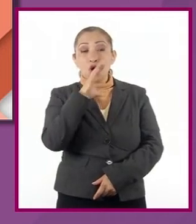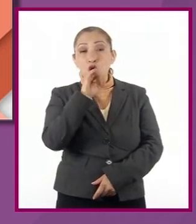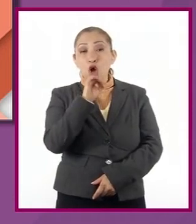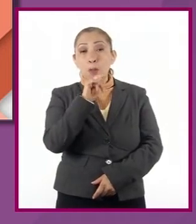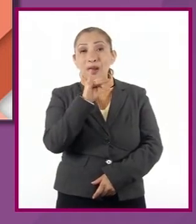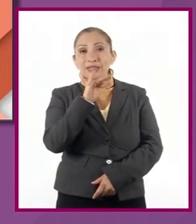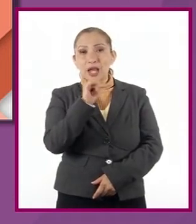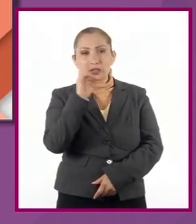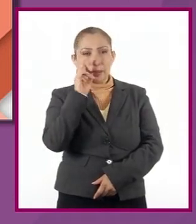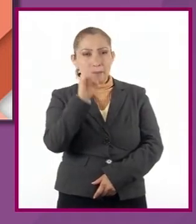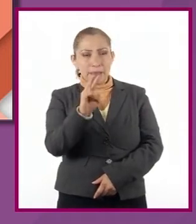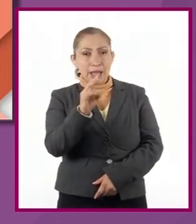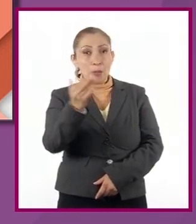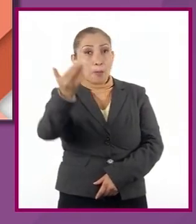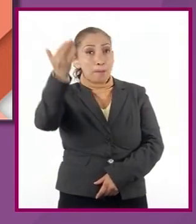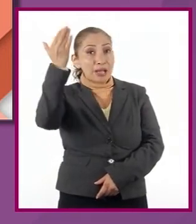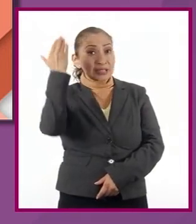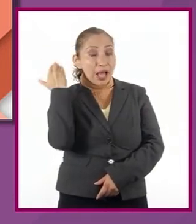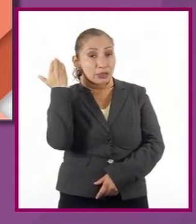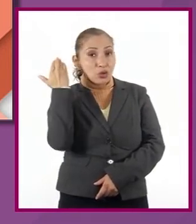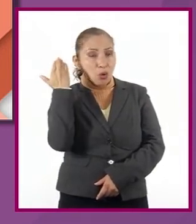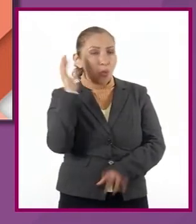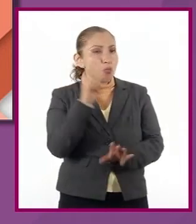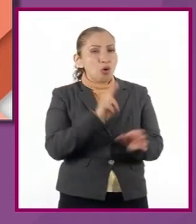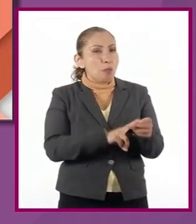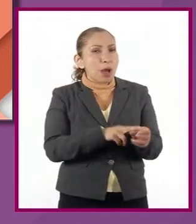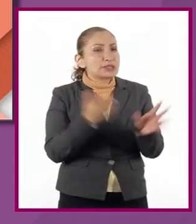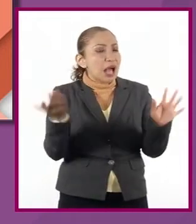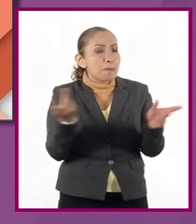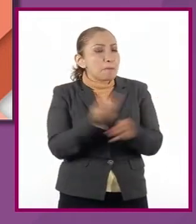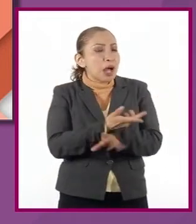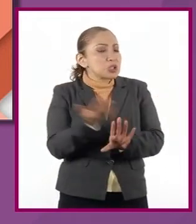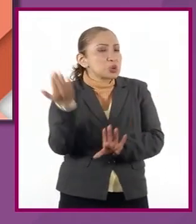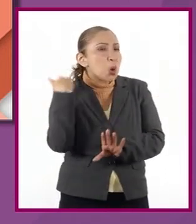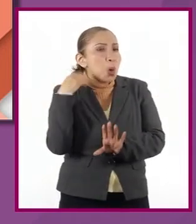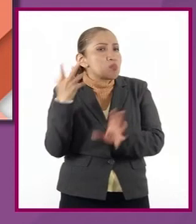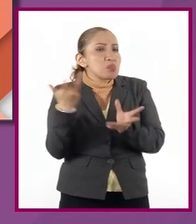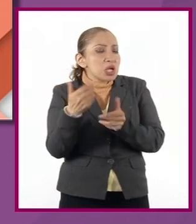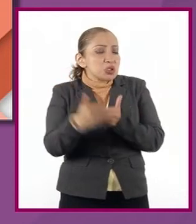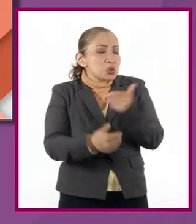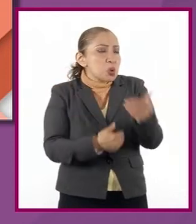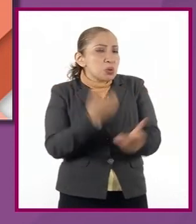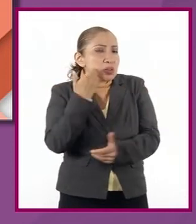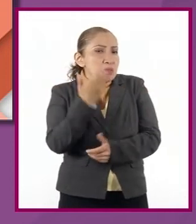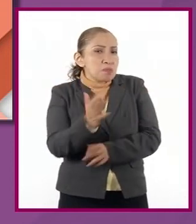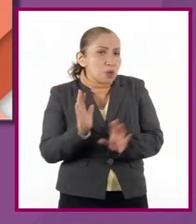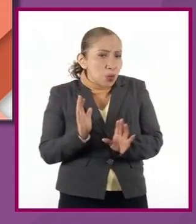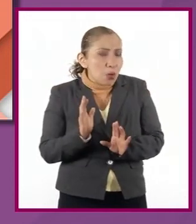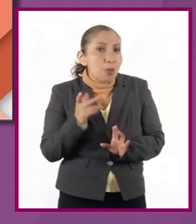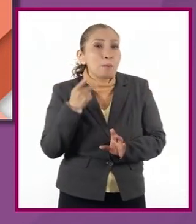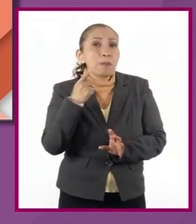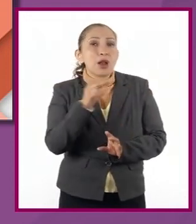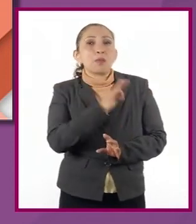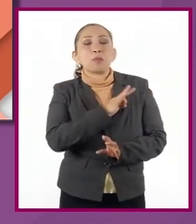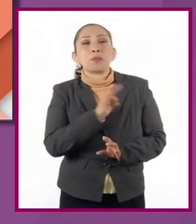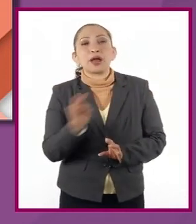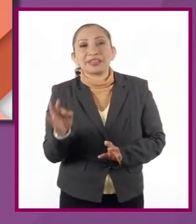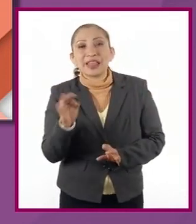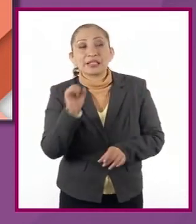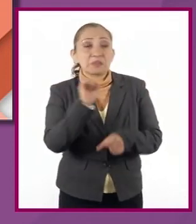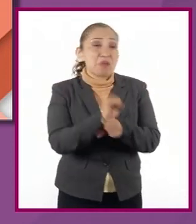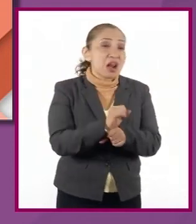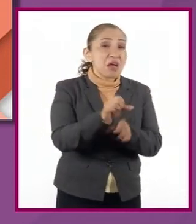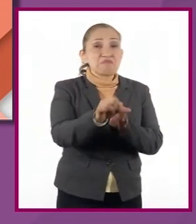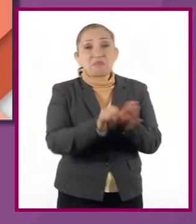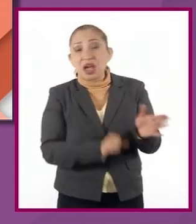copretérito, se ve la acción en pasado, como algo que se desarrolló a lo largo de cierto tiempo. Pueden ser